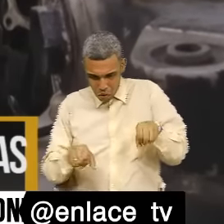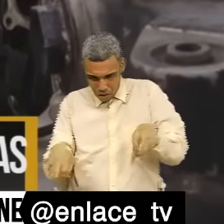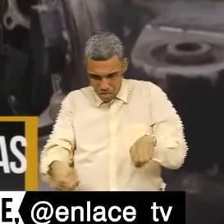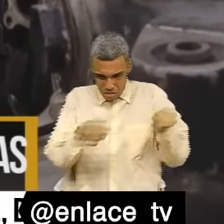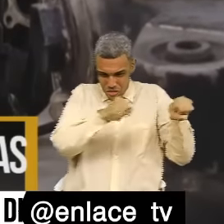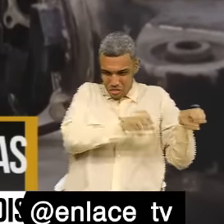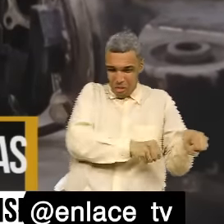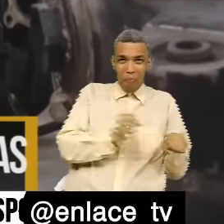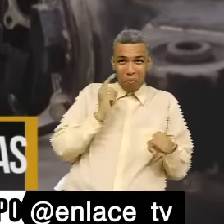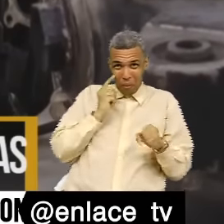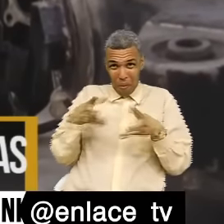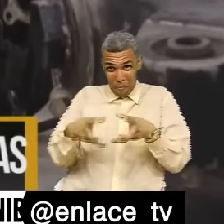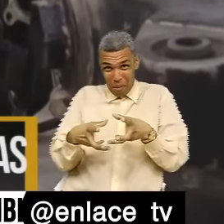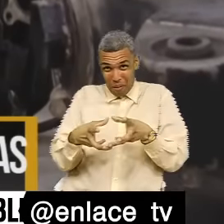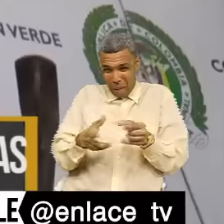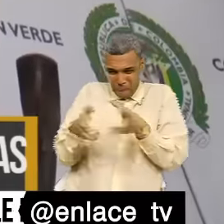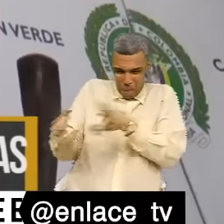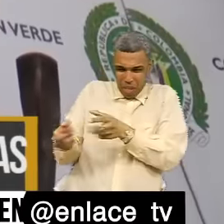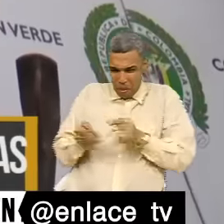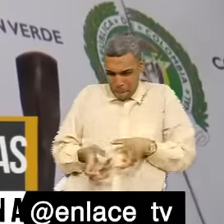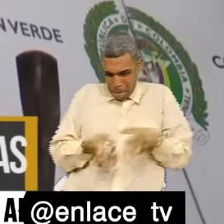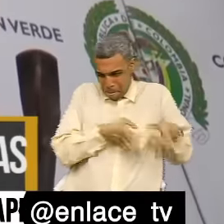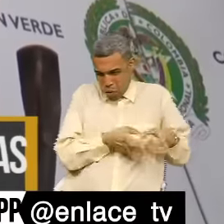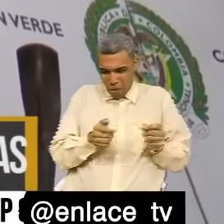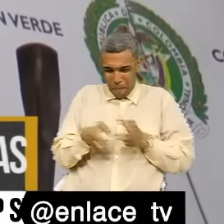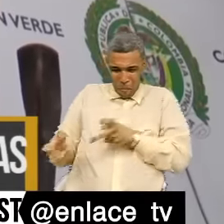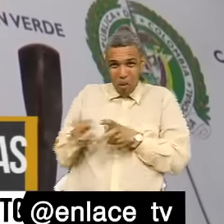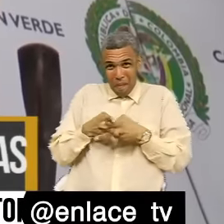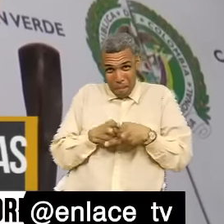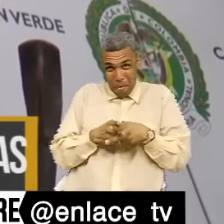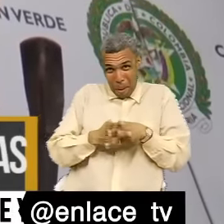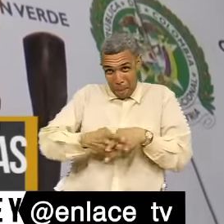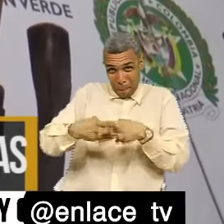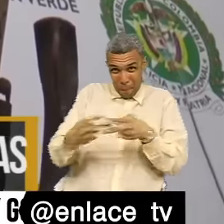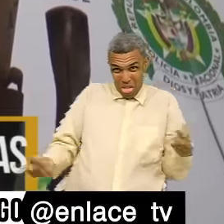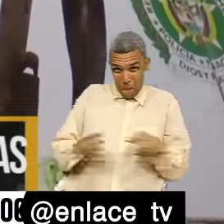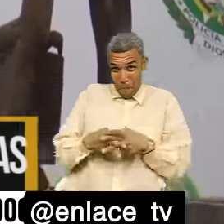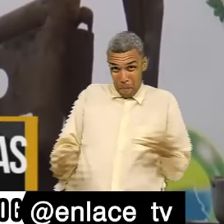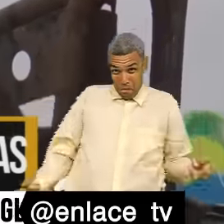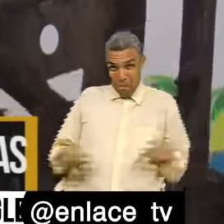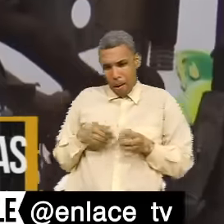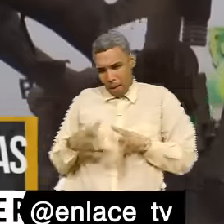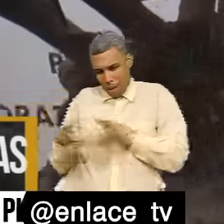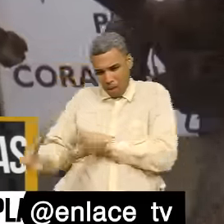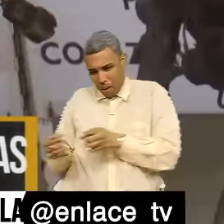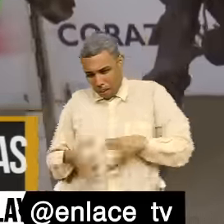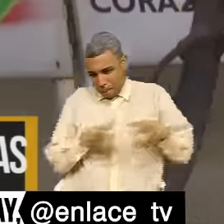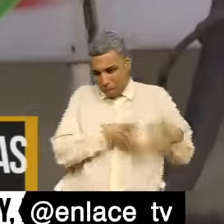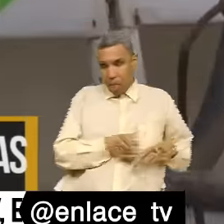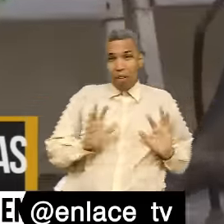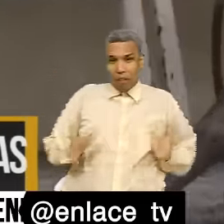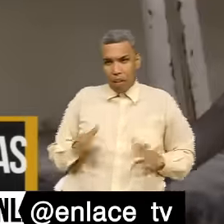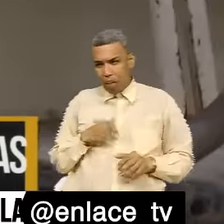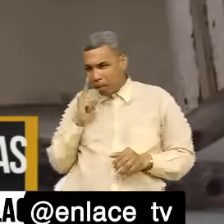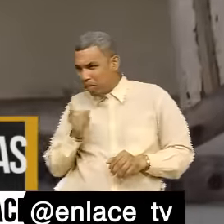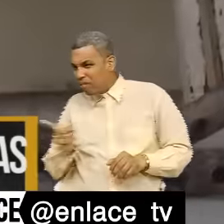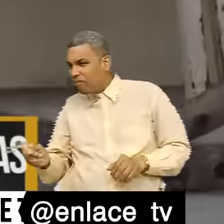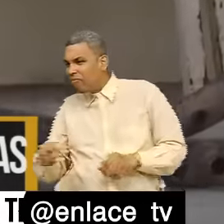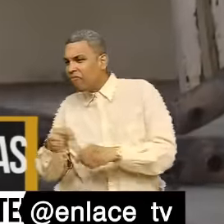tanques, los cuales en la verificación individual de cada uno de estos con el técnico automotores nos confirman que